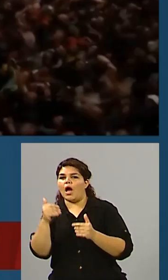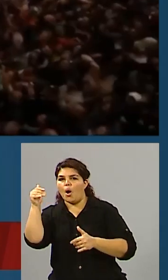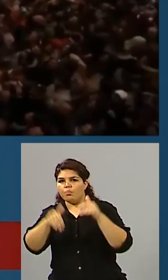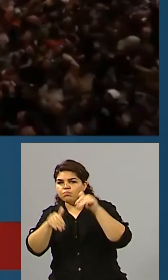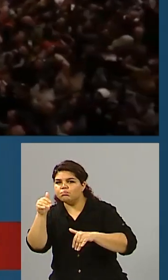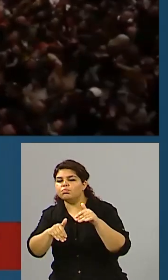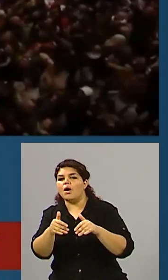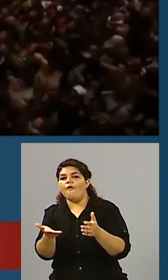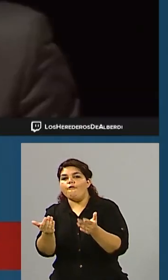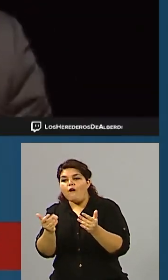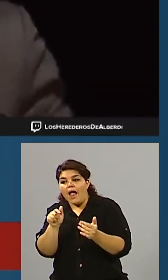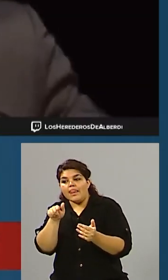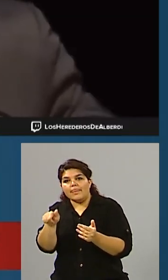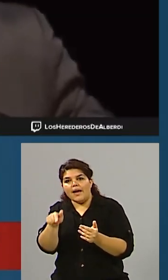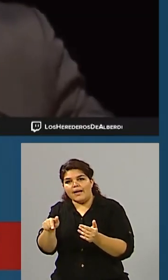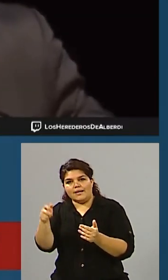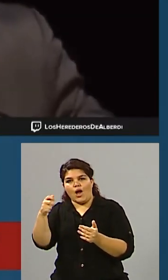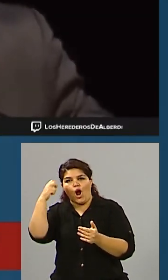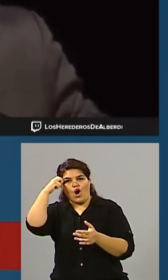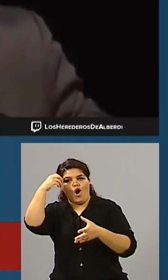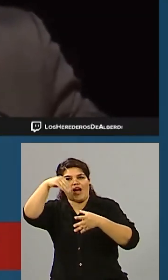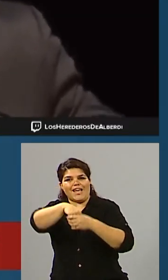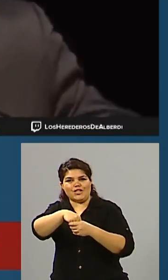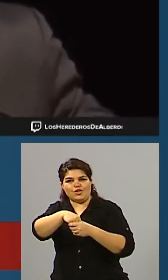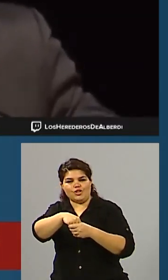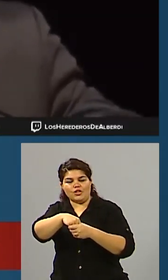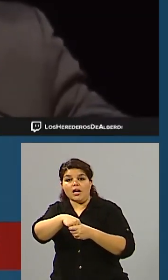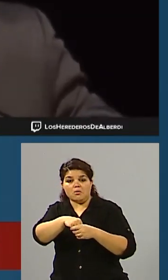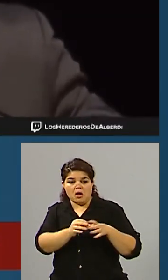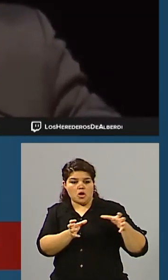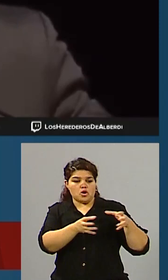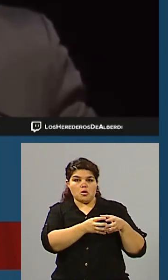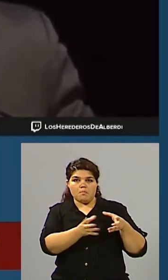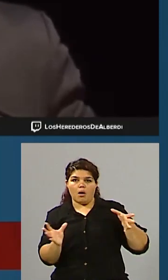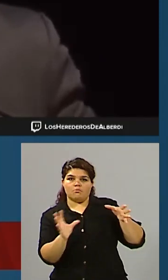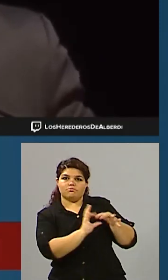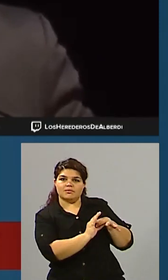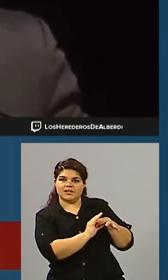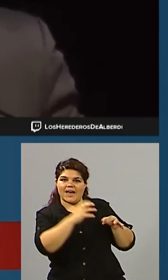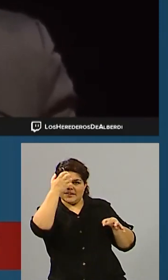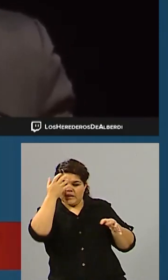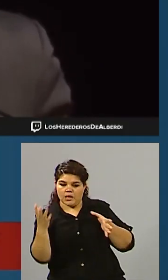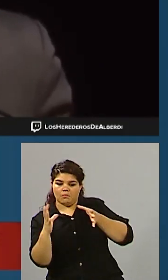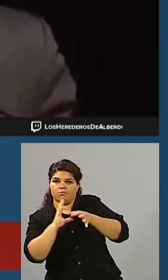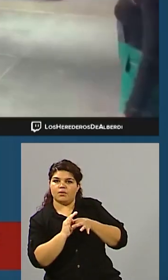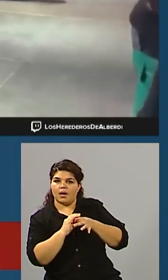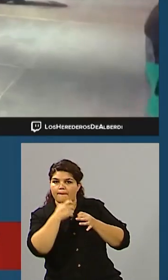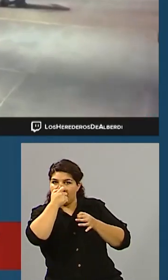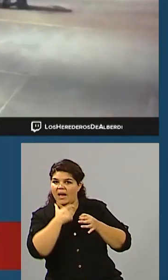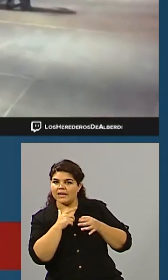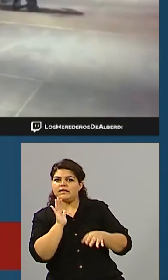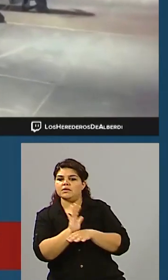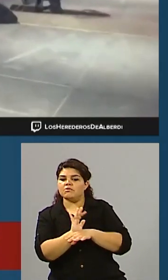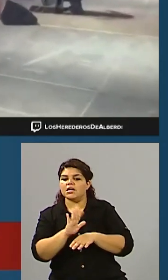un territorio bastante complicado cuando se toquen ciertos temas. ¿El panorama cómo lo ve, Gastón? Lo veo de la